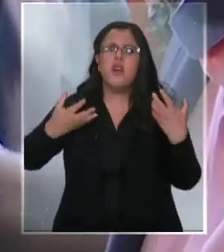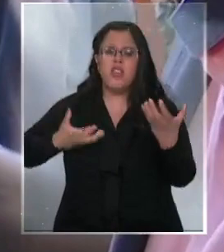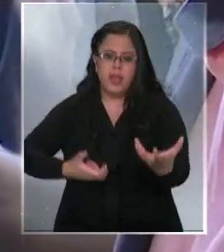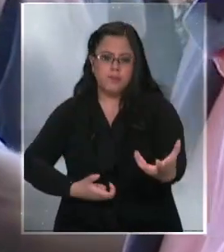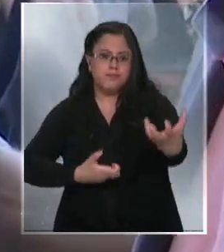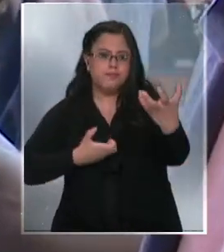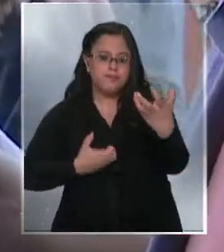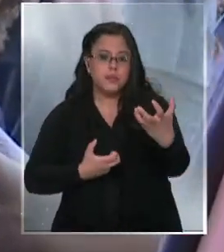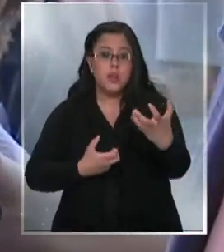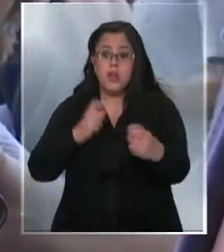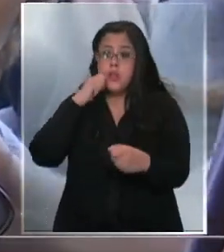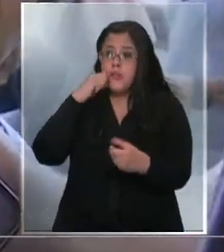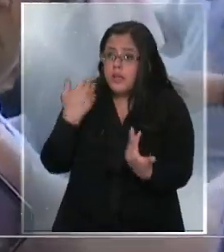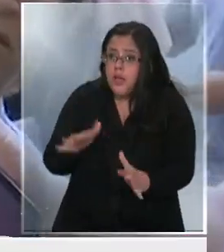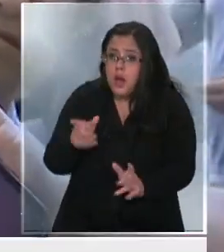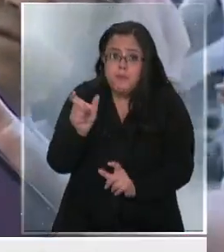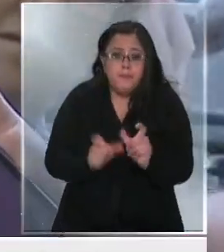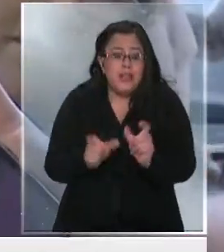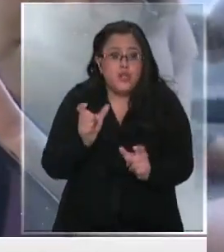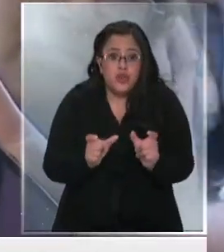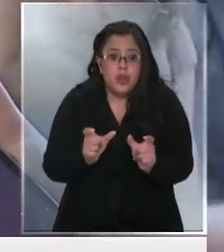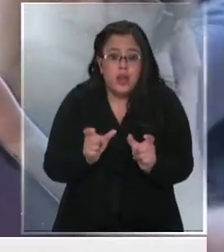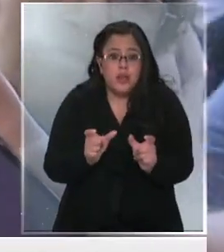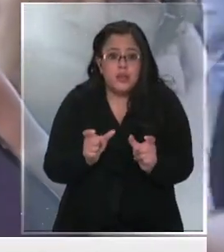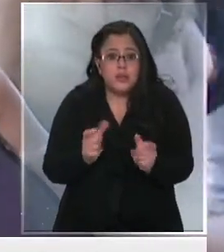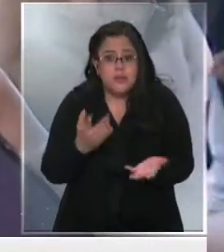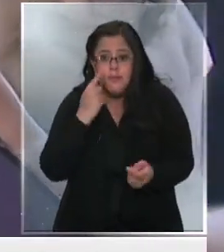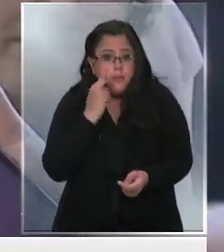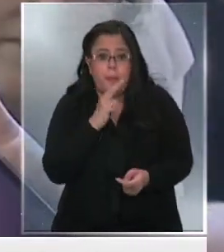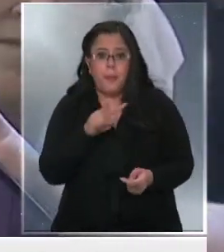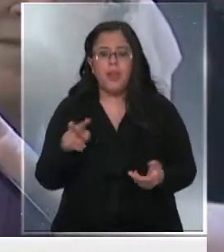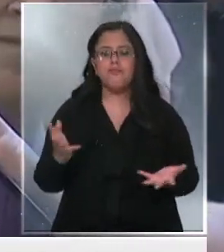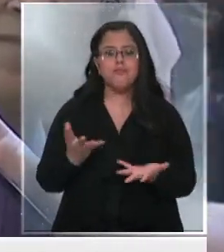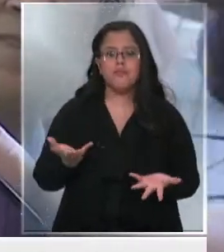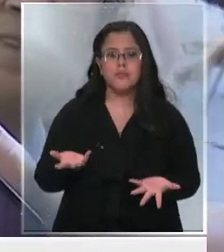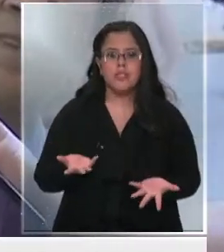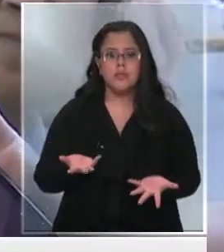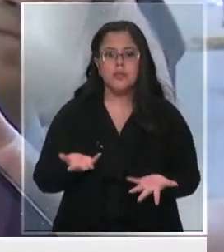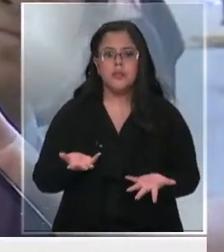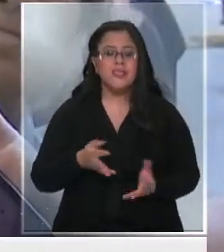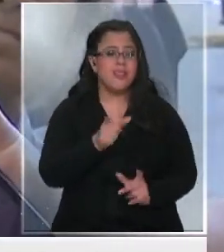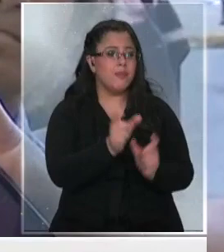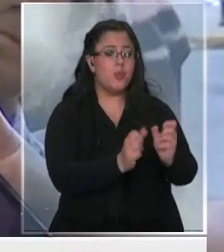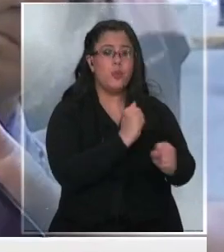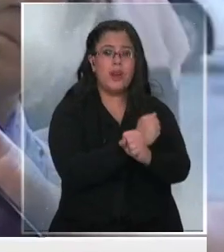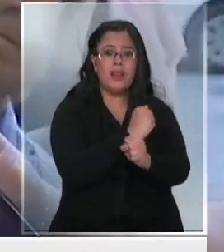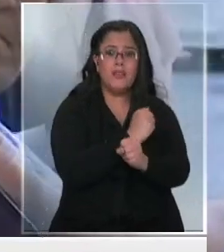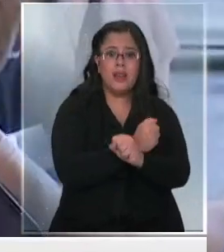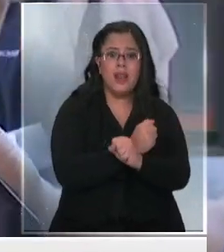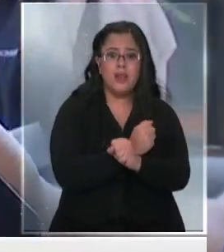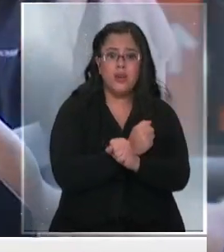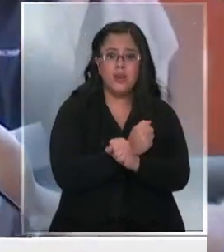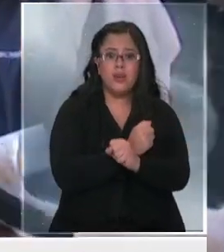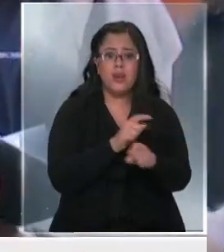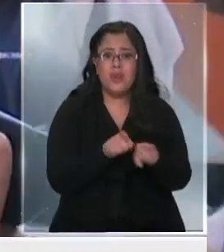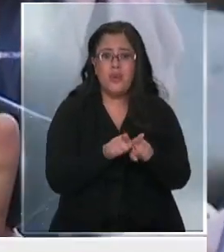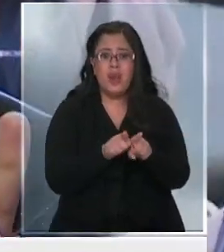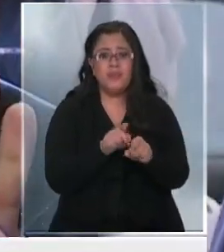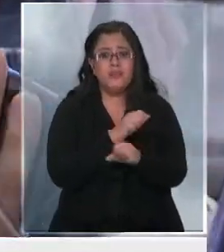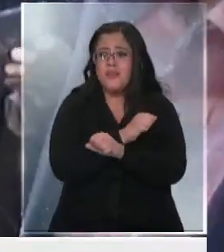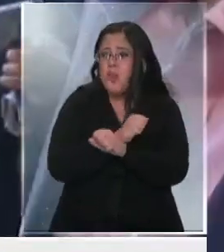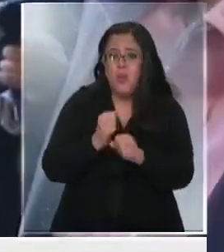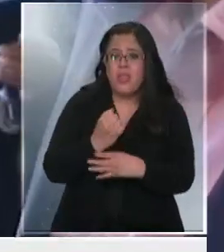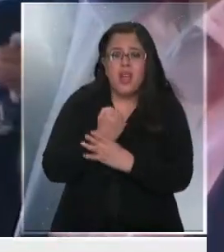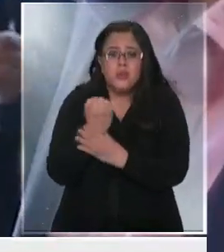empezando a haber ya una reacción ciudadana porque lo que ellos ven es que Carabinero en el fondo está muy atado de mano, no puede